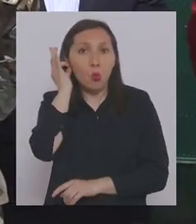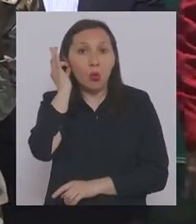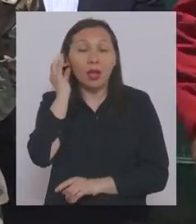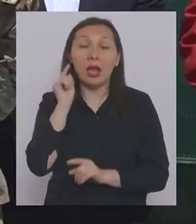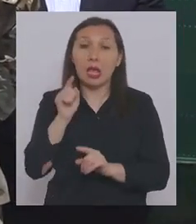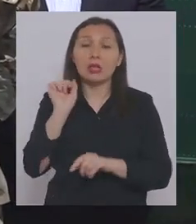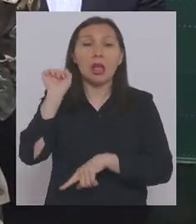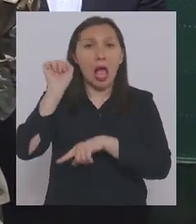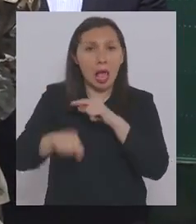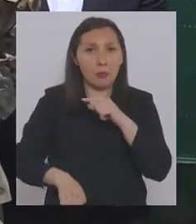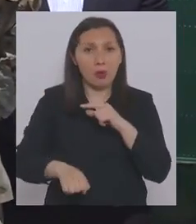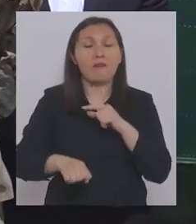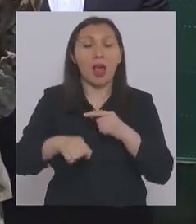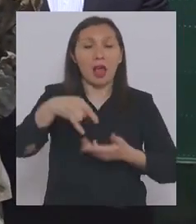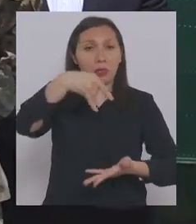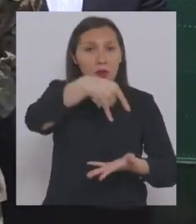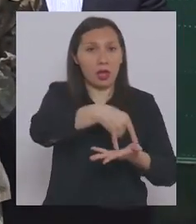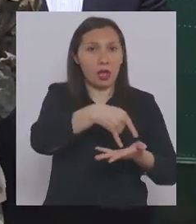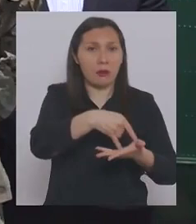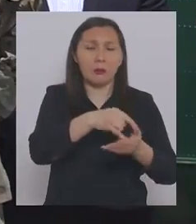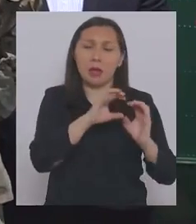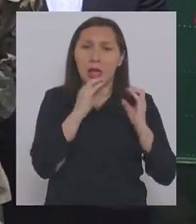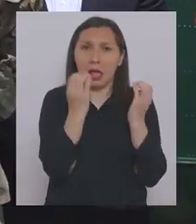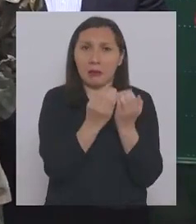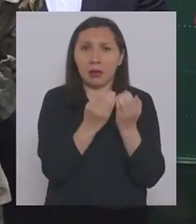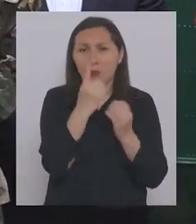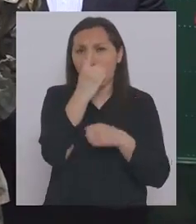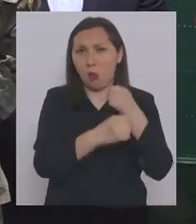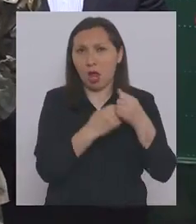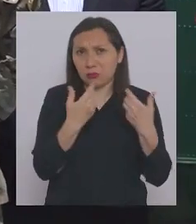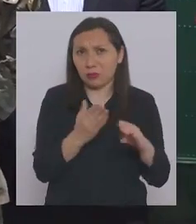fue aprobada en la Cámara hace ya más de un año.